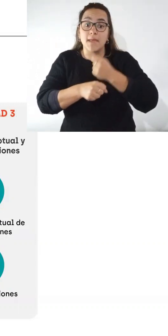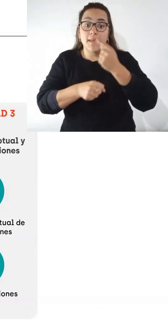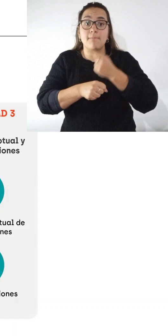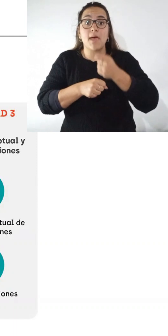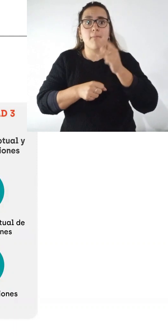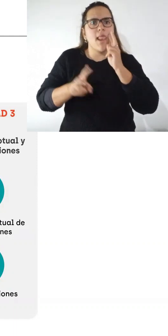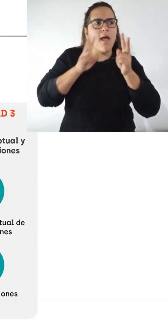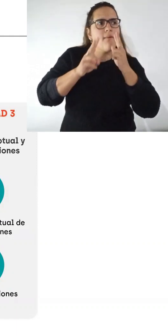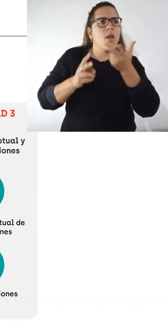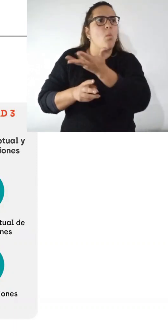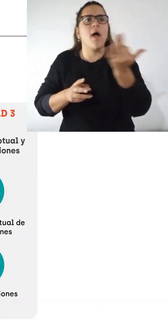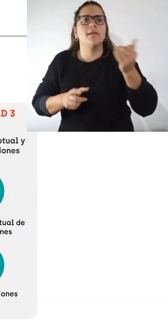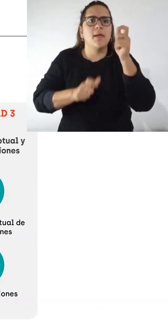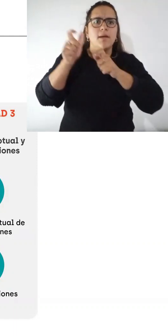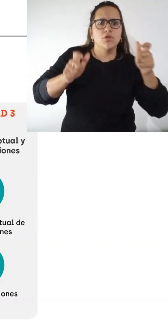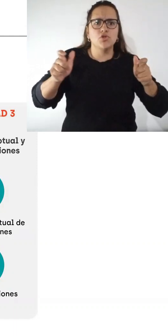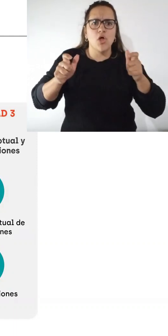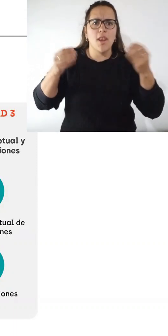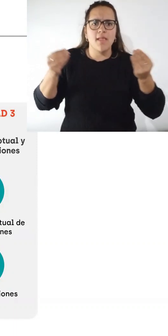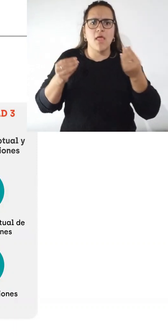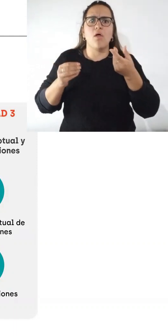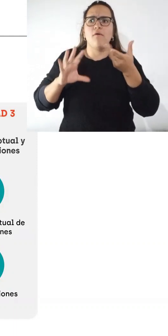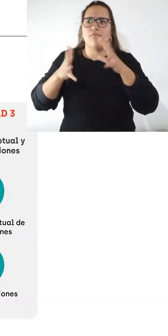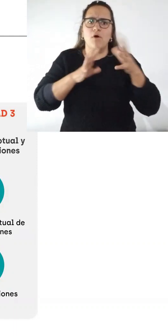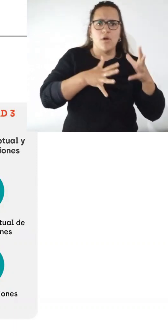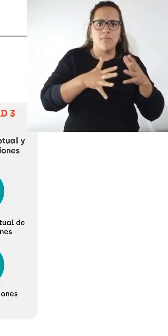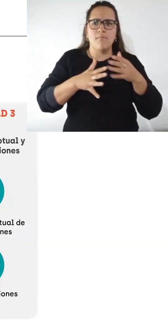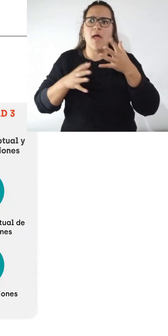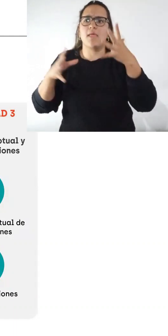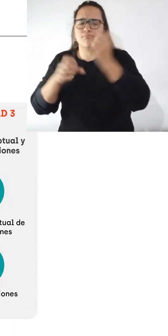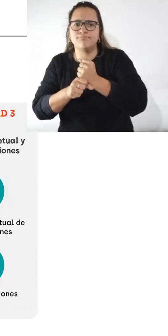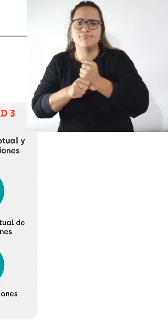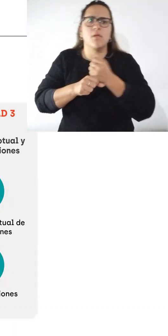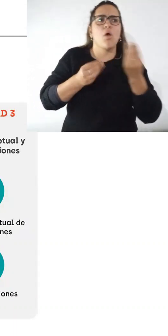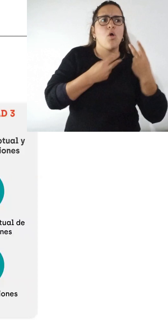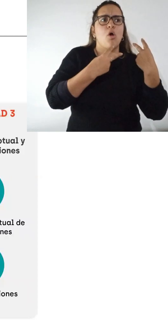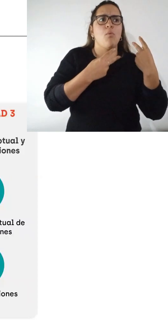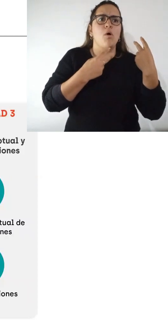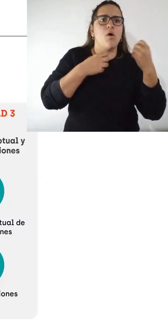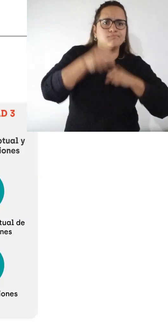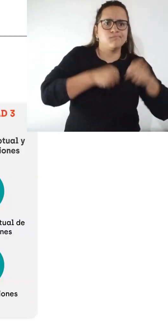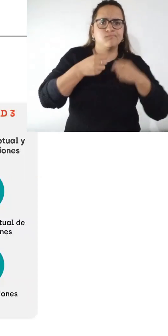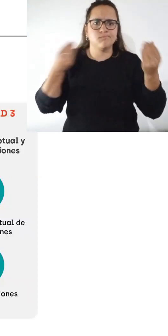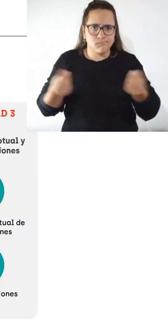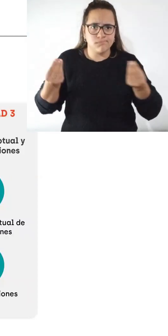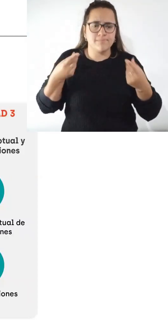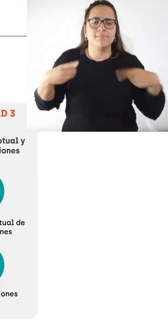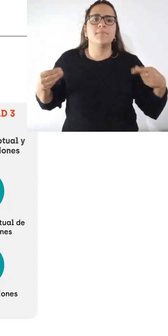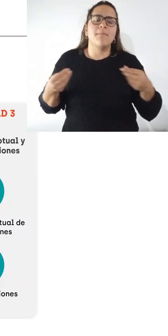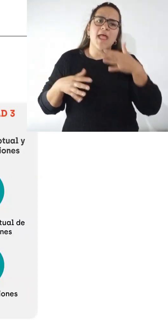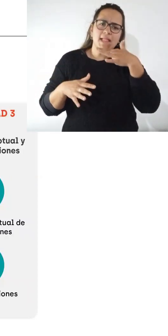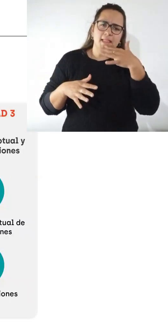Primero, para identificar la demanda potencial de integración modal entre estos dos modos de transporte, hicimos una